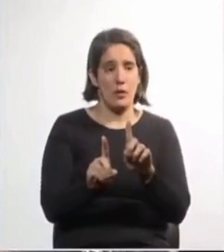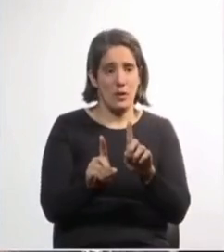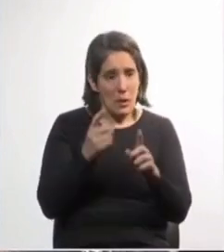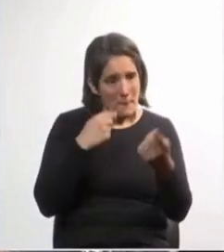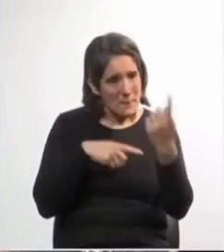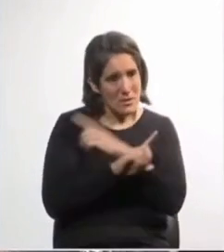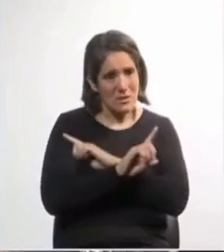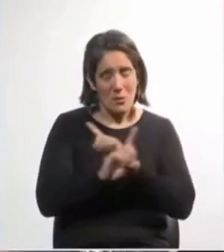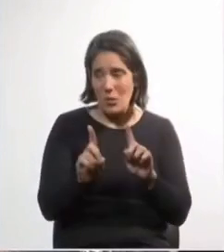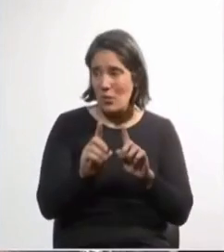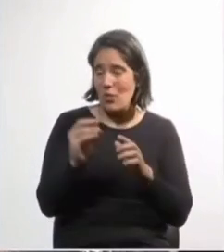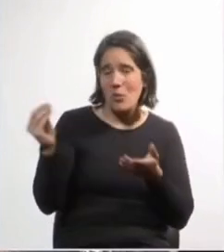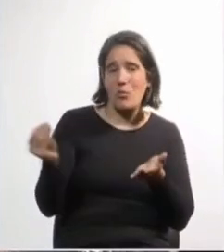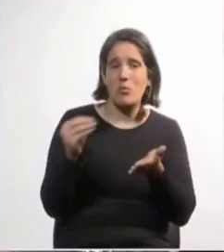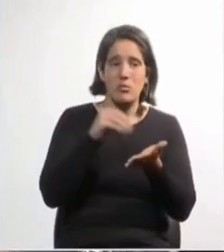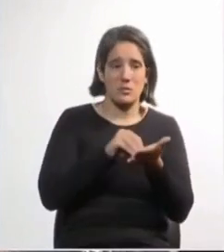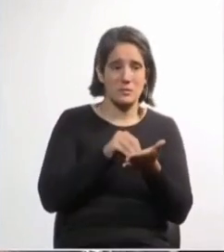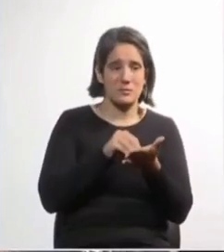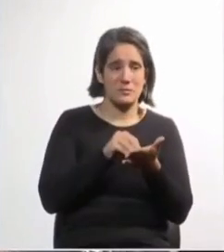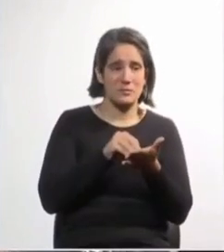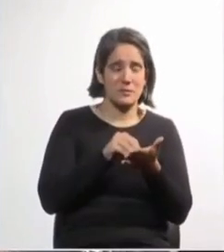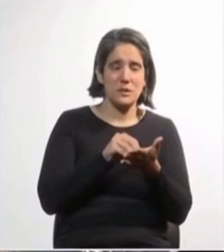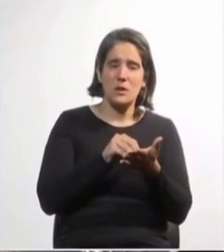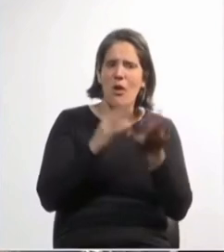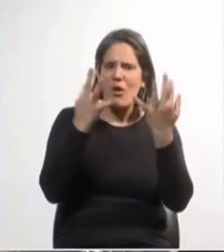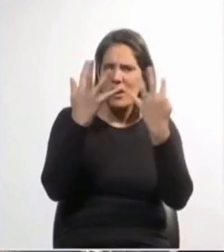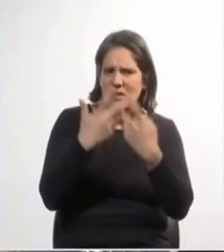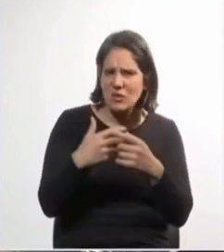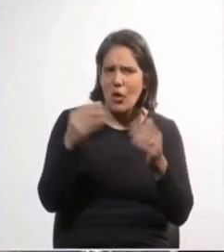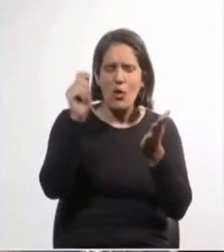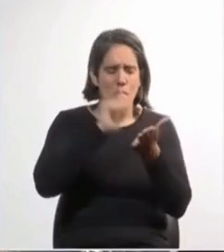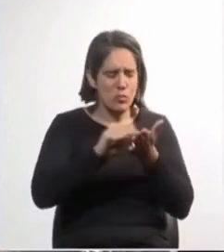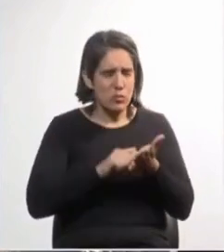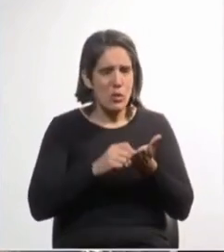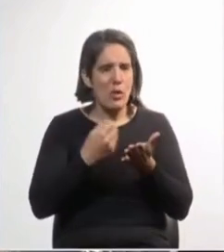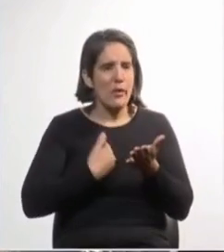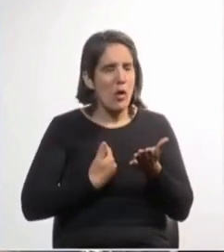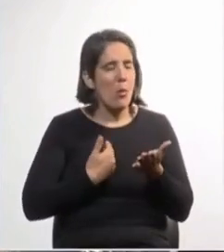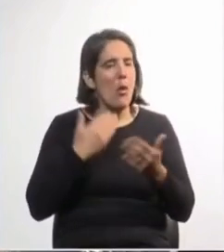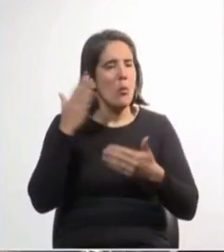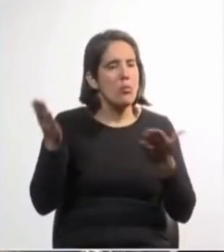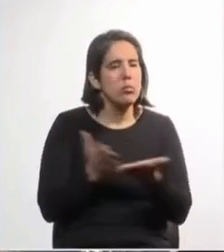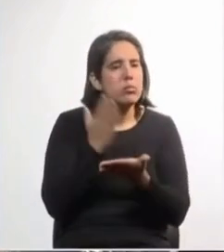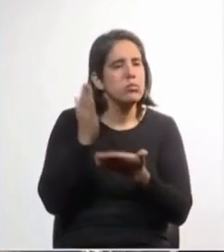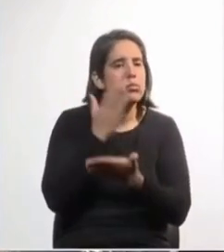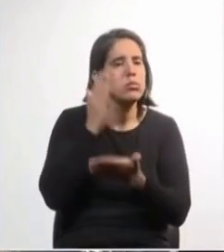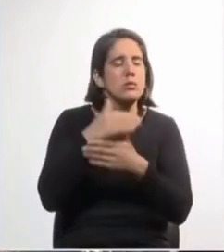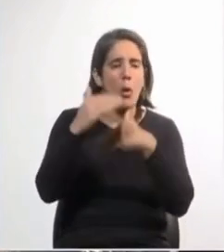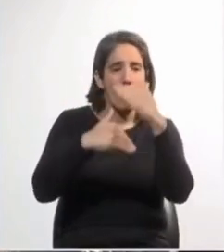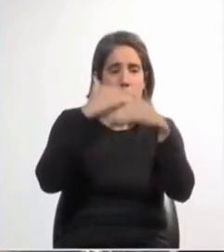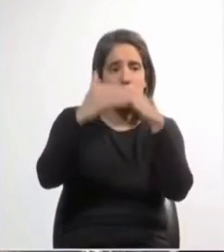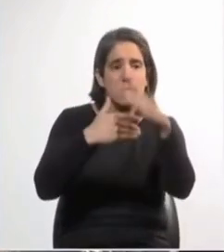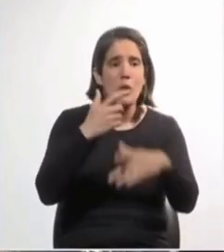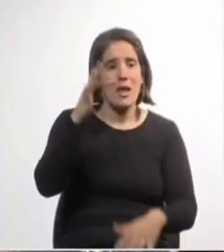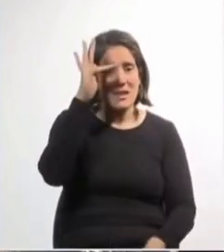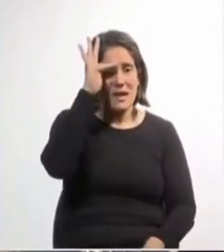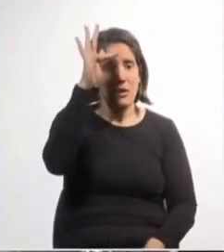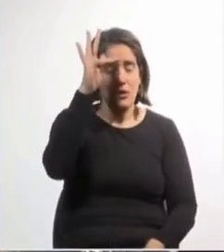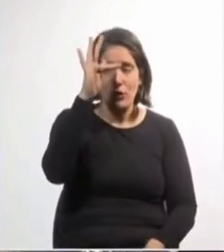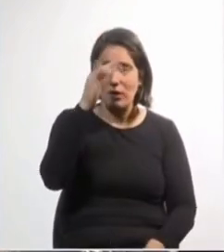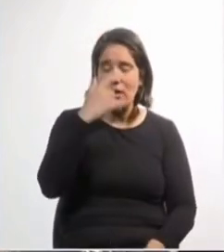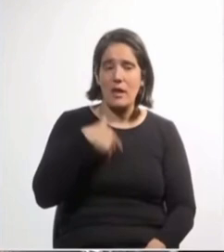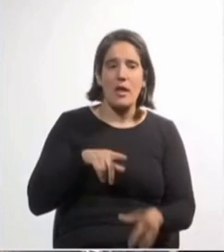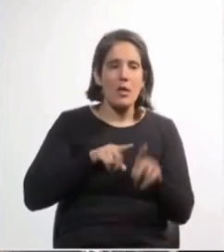que tampoco incluye una agenda de crecimiento, de productividad, de tecnología,